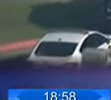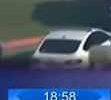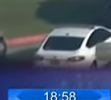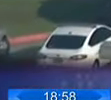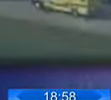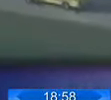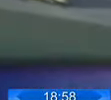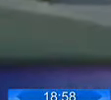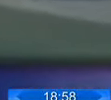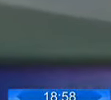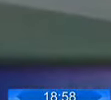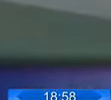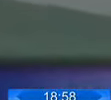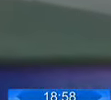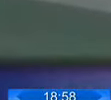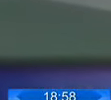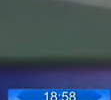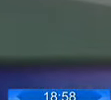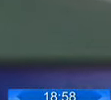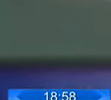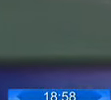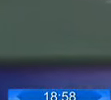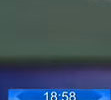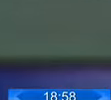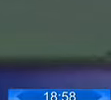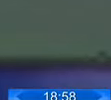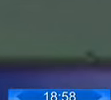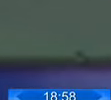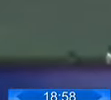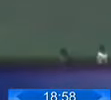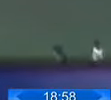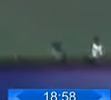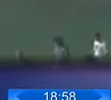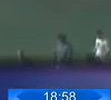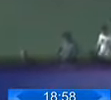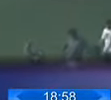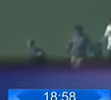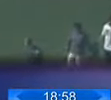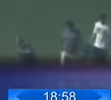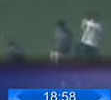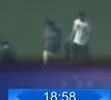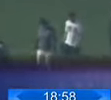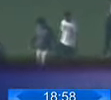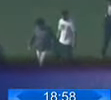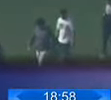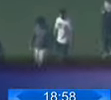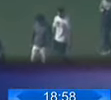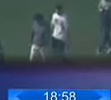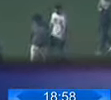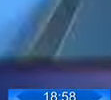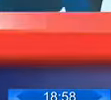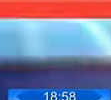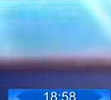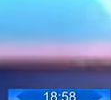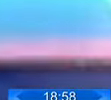profesor en una escuela de Estados Unidos. El autor del tiroteo también colocó explosivos.